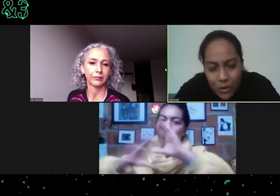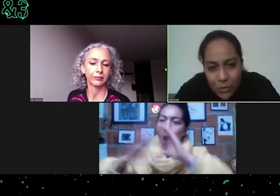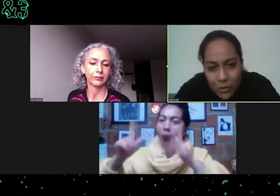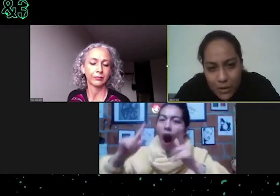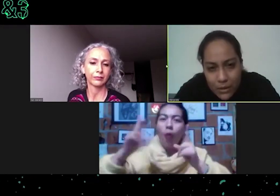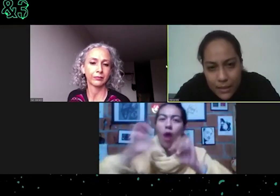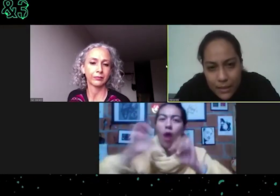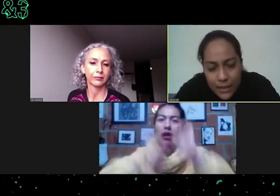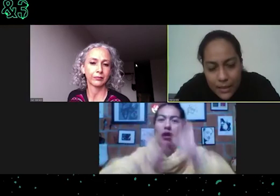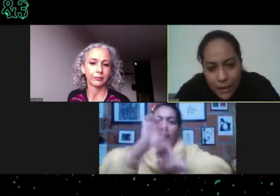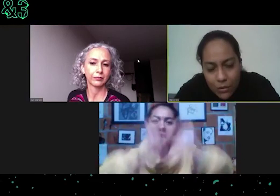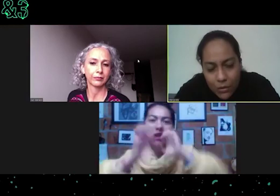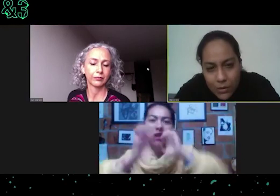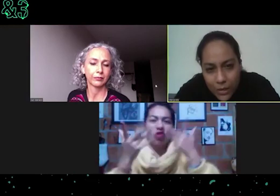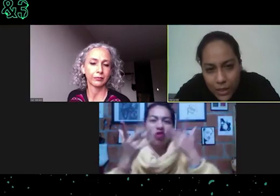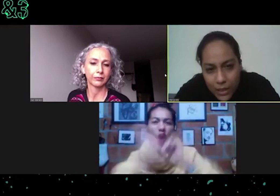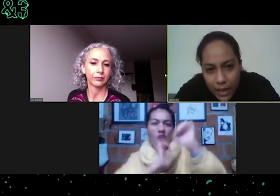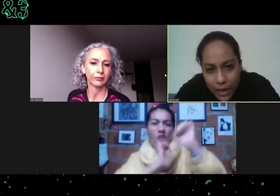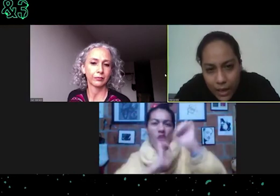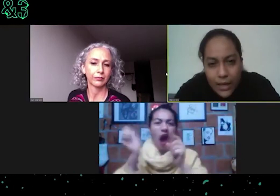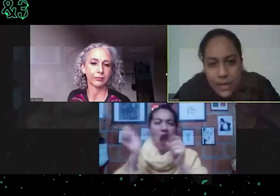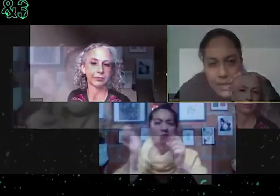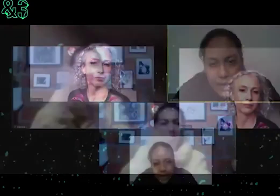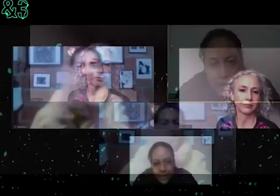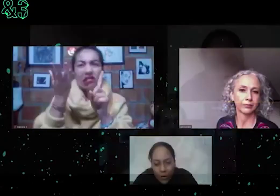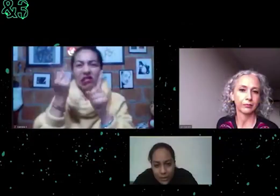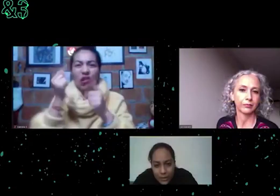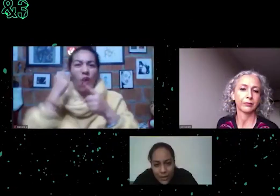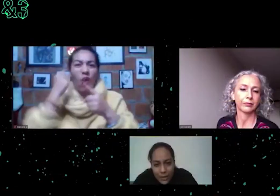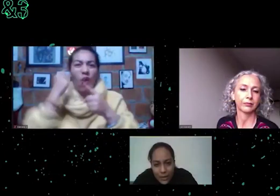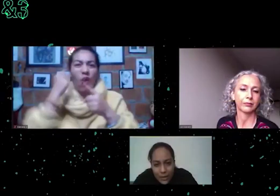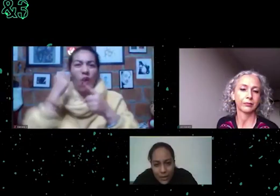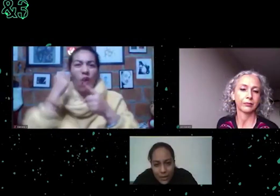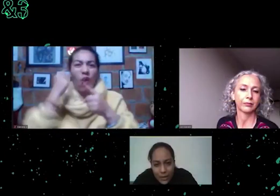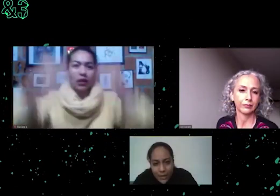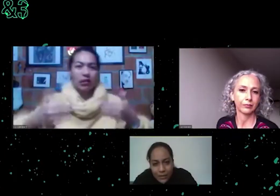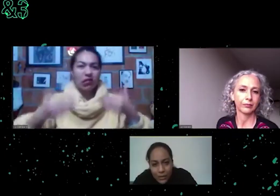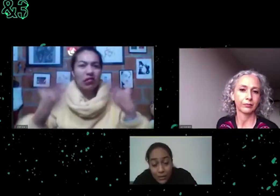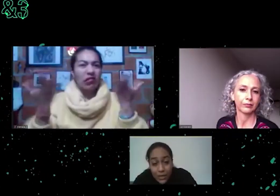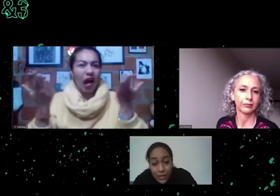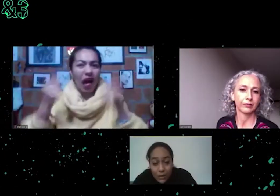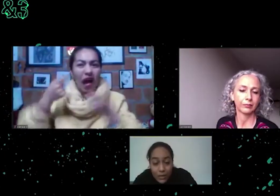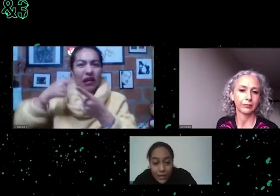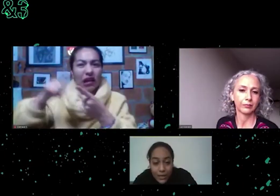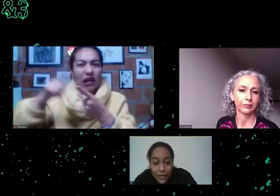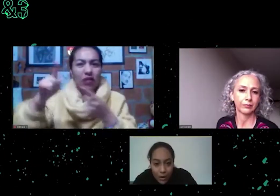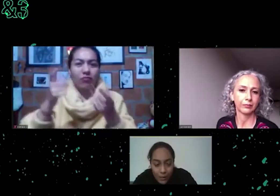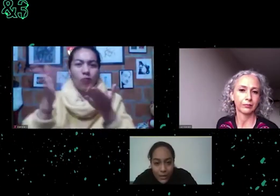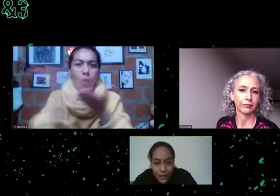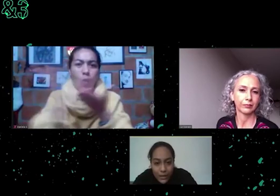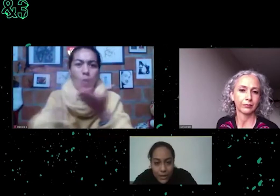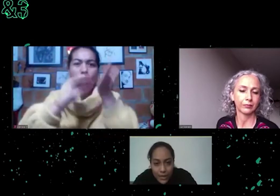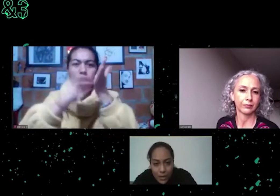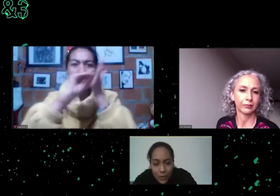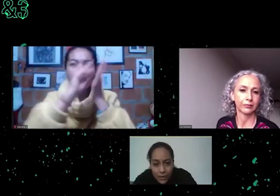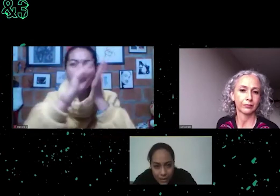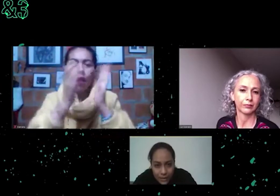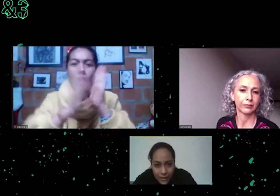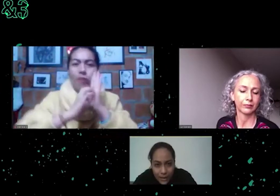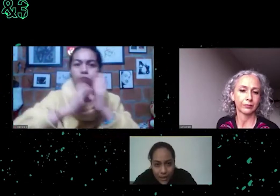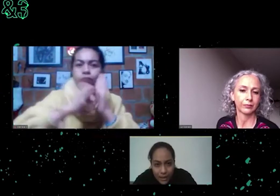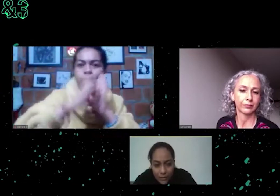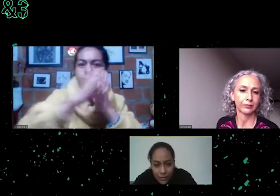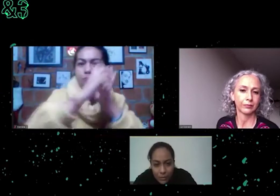usted ese acercamiento con las comunidades, cómo es el tema de la comunicación y lo delicado que podría llegar a ser una apropiación en